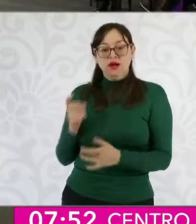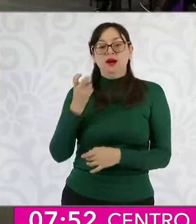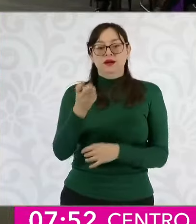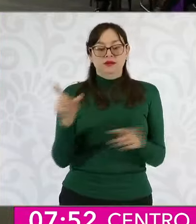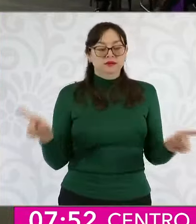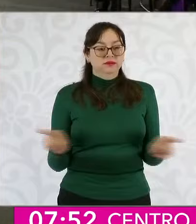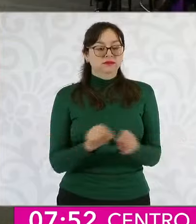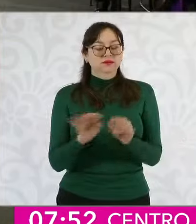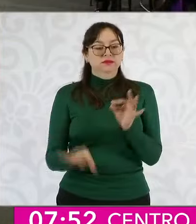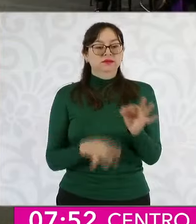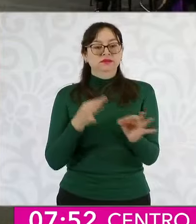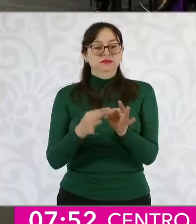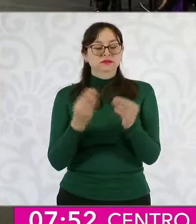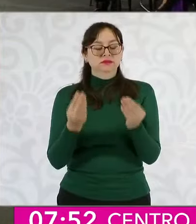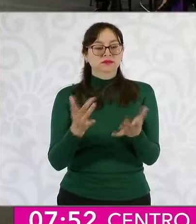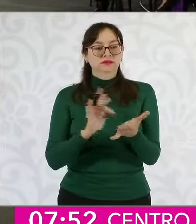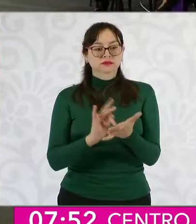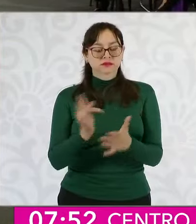reporte, presidenta. Muchas gracias.